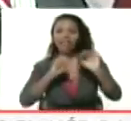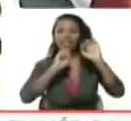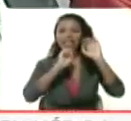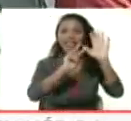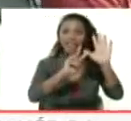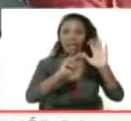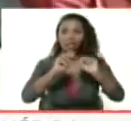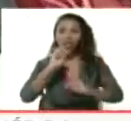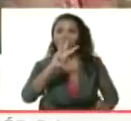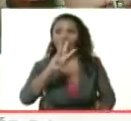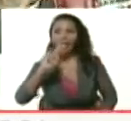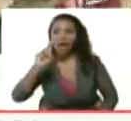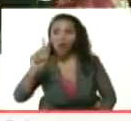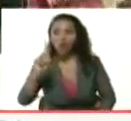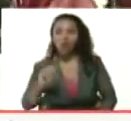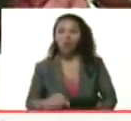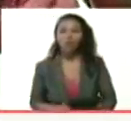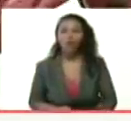218.731.